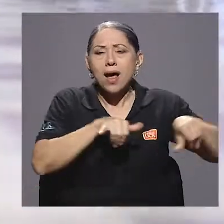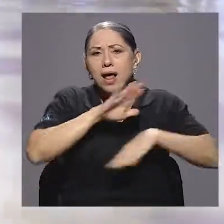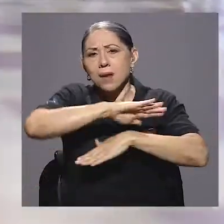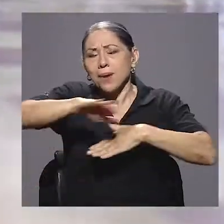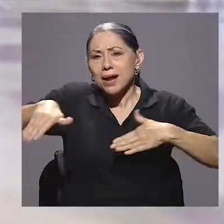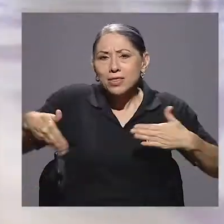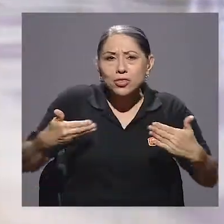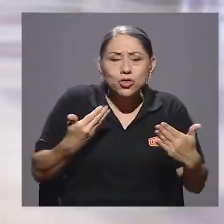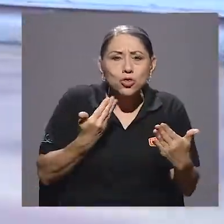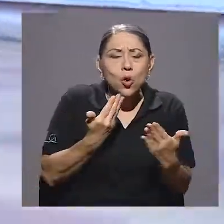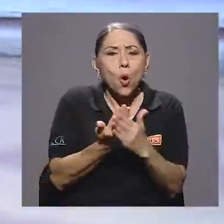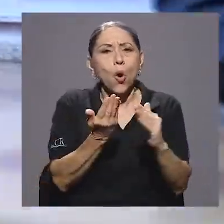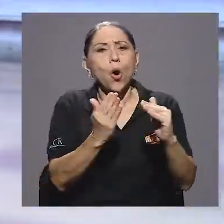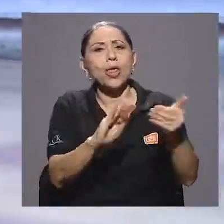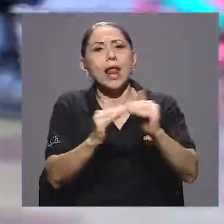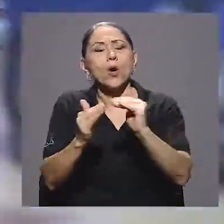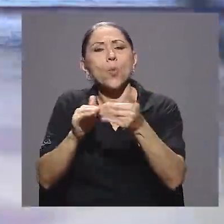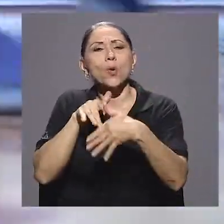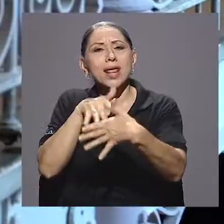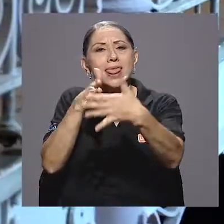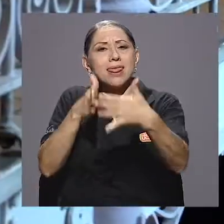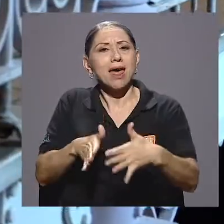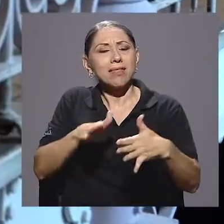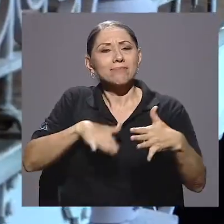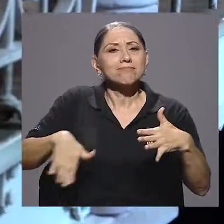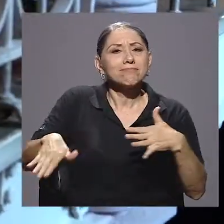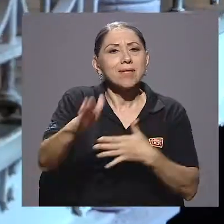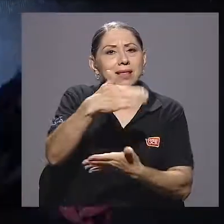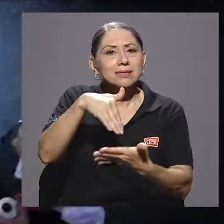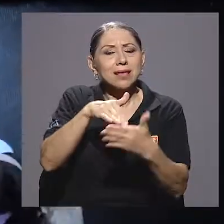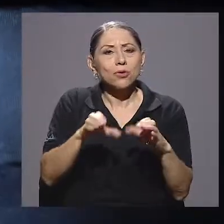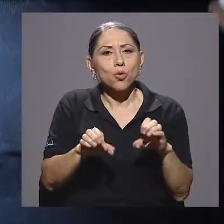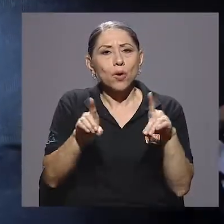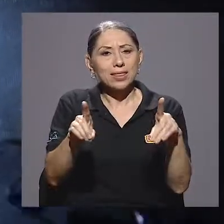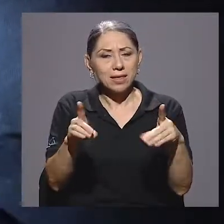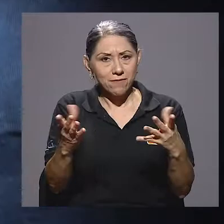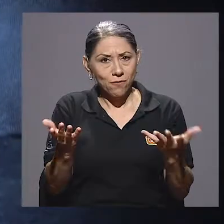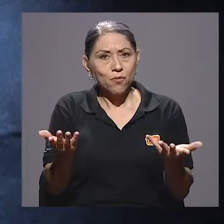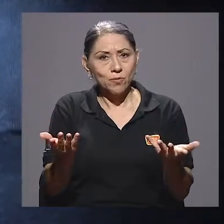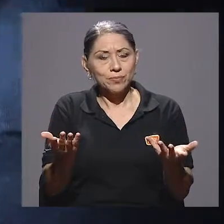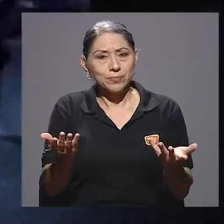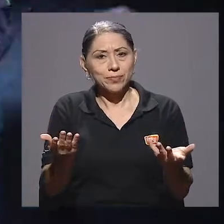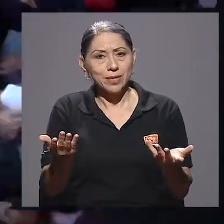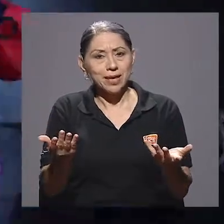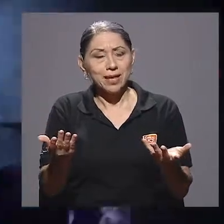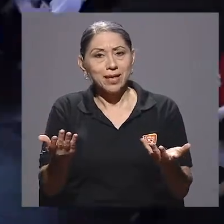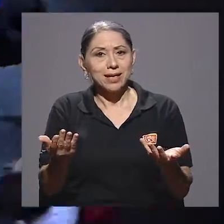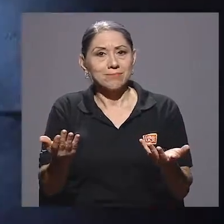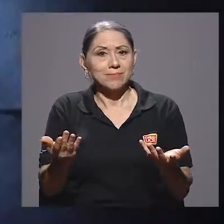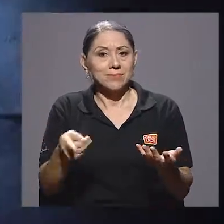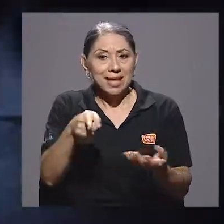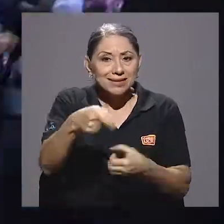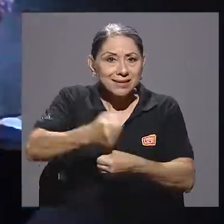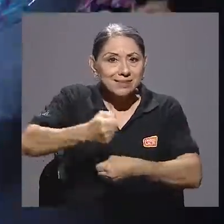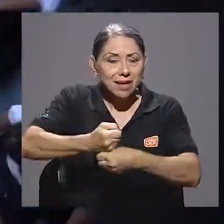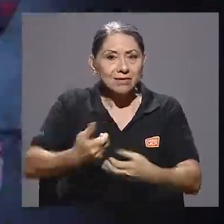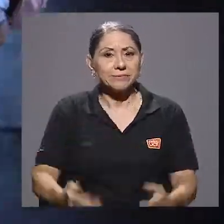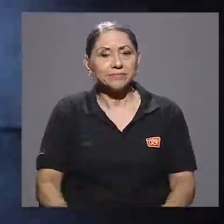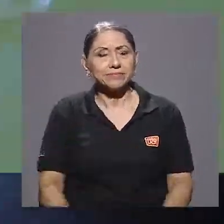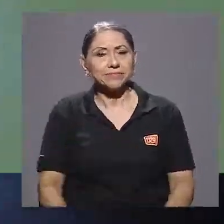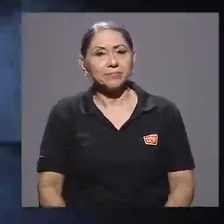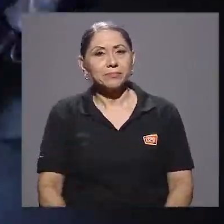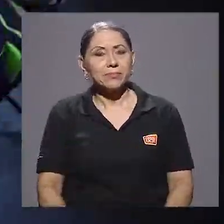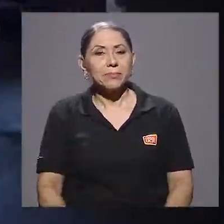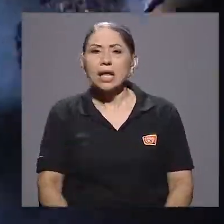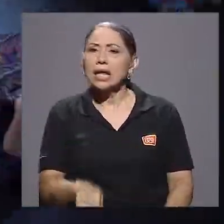todas la comunidad que integre el centro educativo en el cual se esté elaborando,